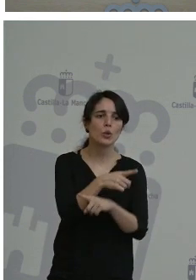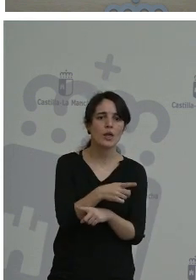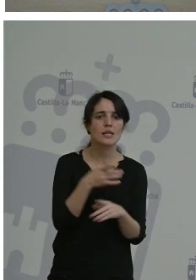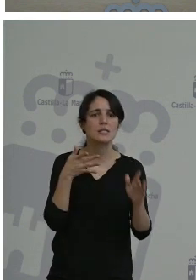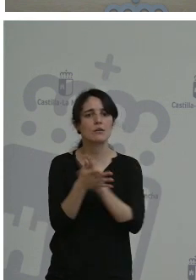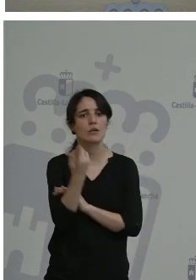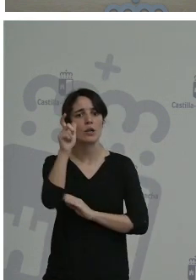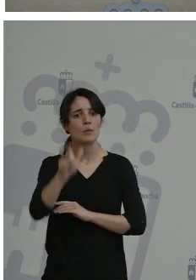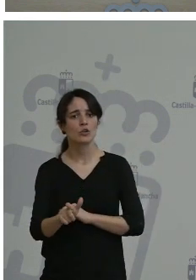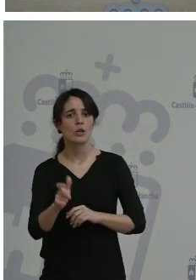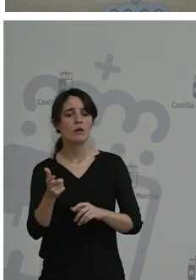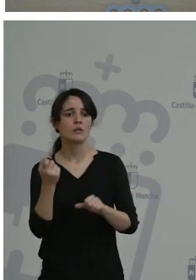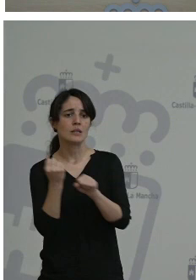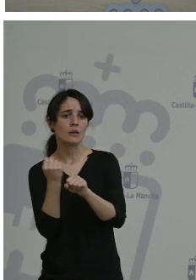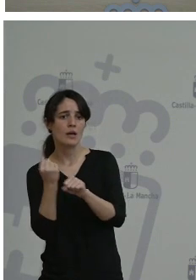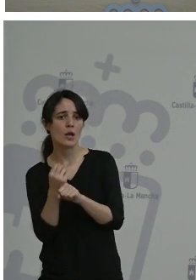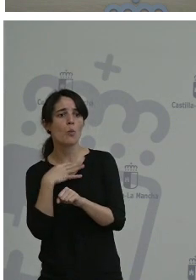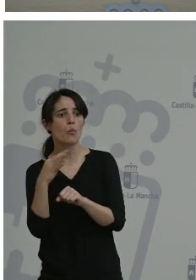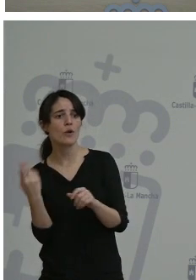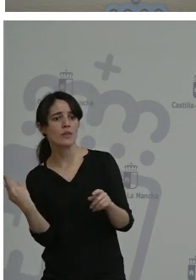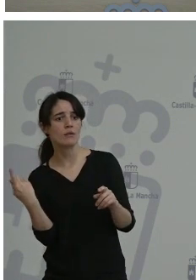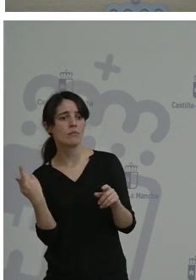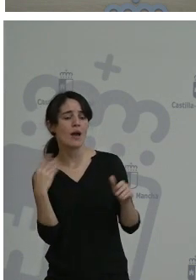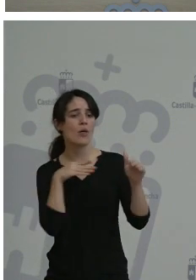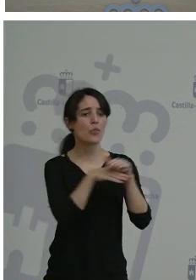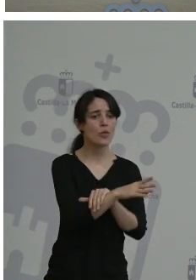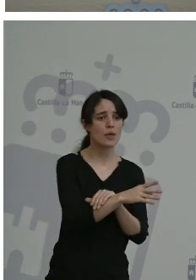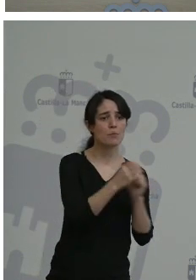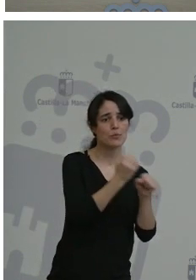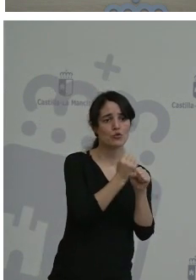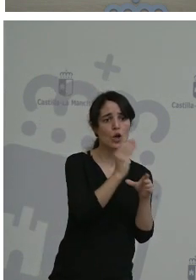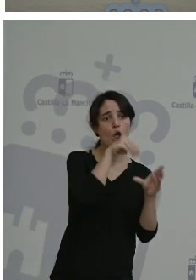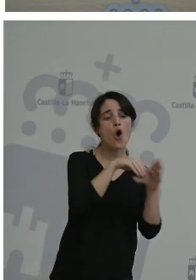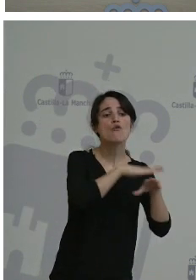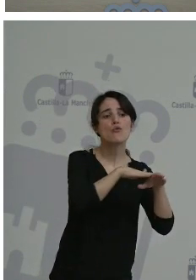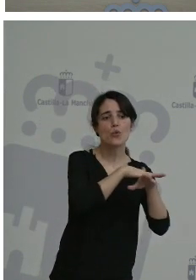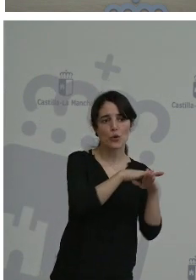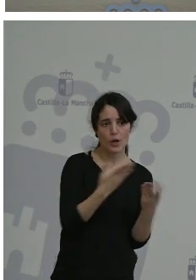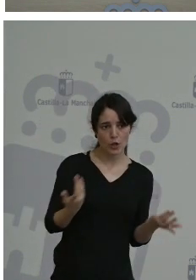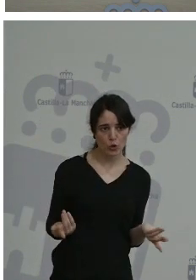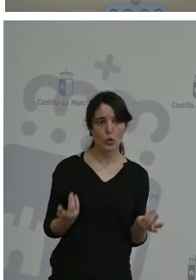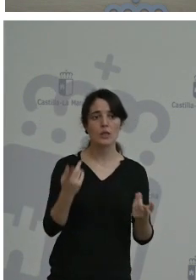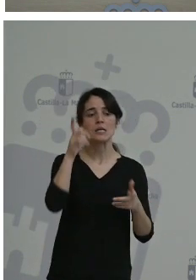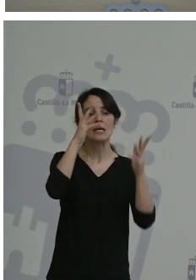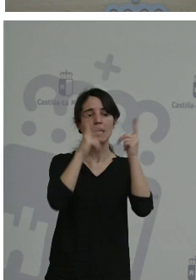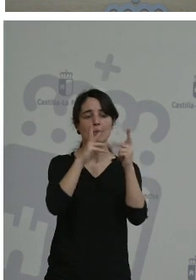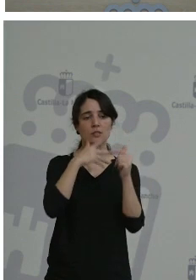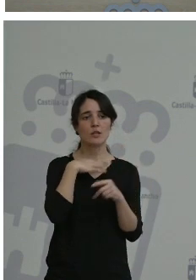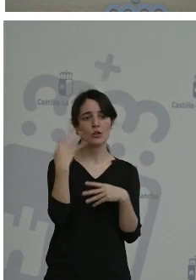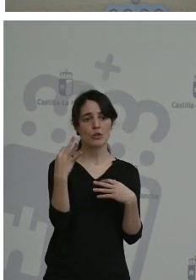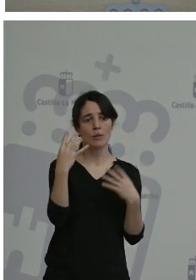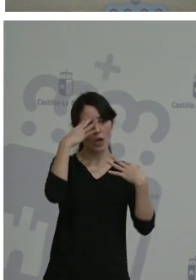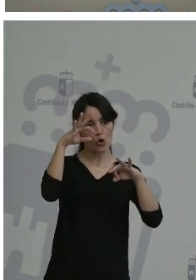laboral a personal funcionario. Y, en definitiva, el que la Administración sea consciente de esta carrera profesional, de estas